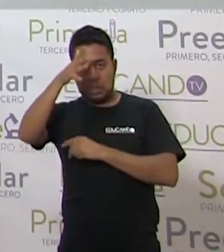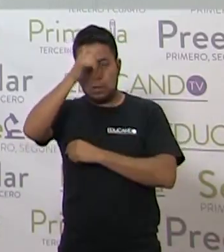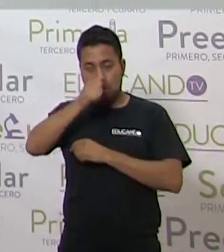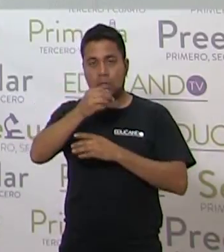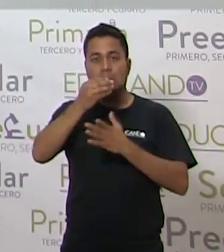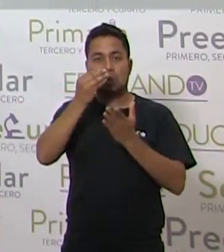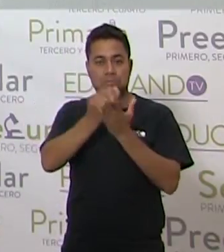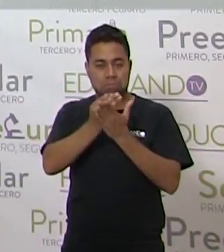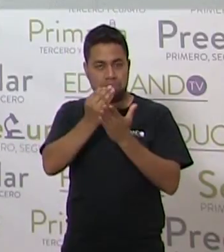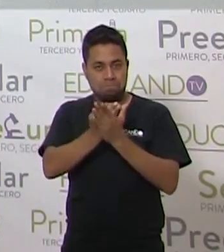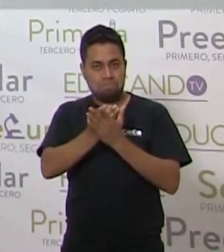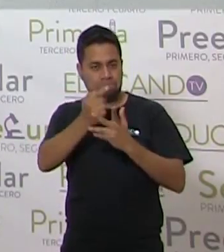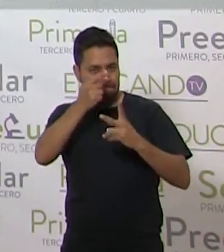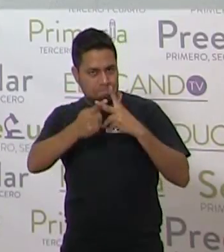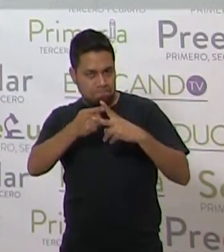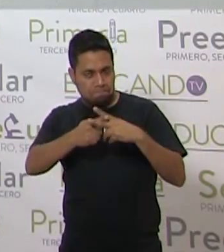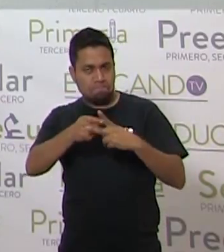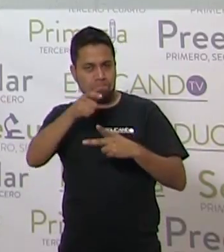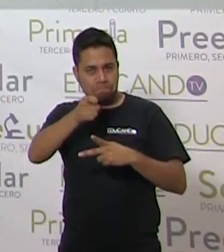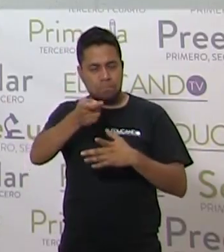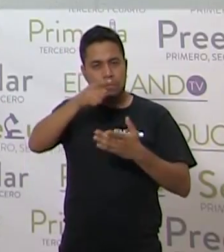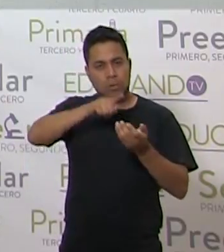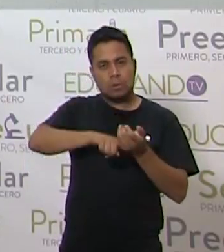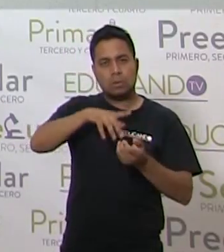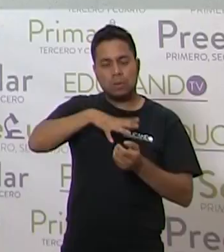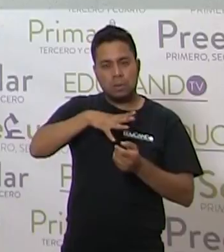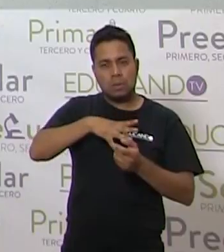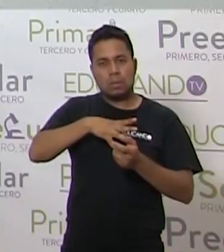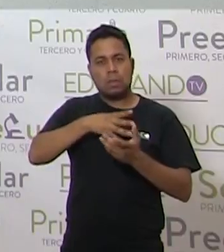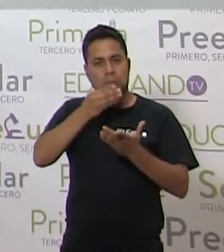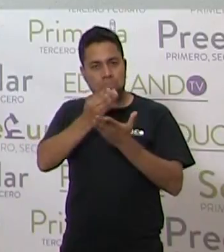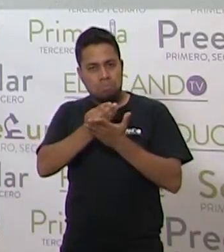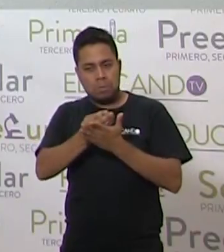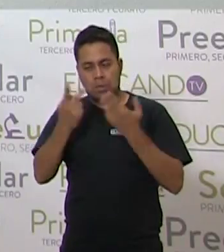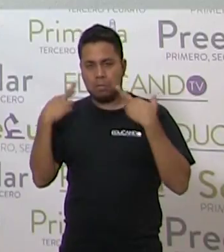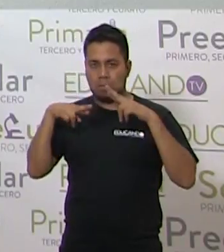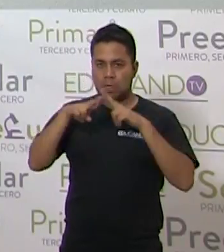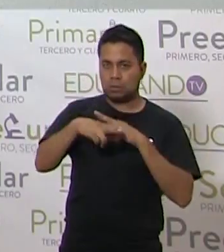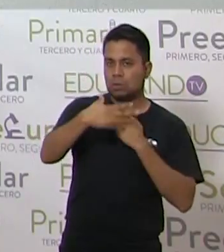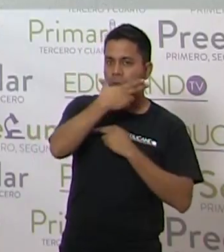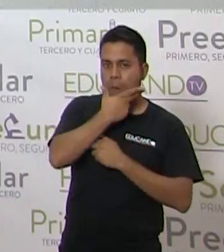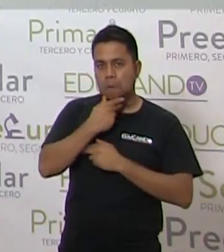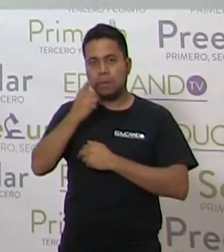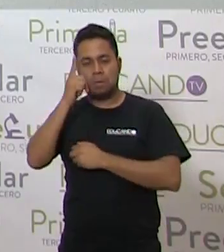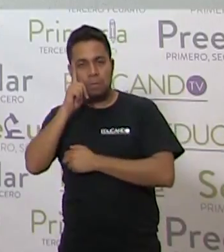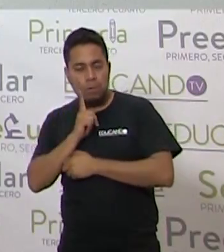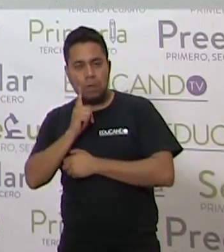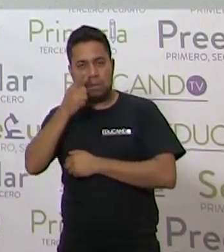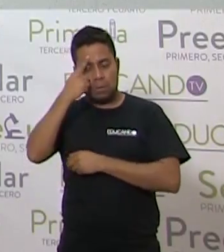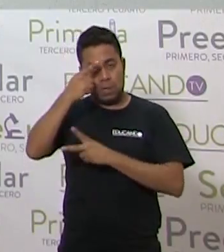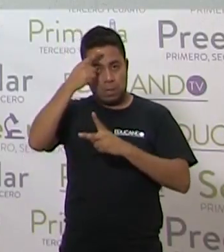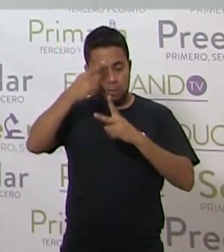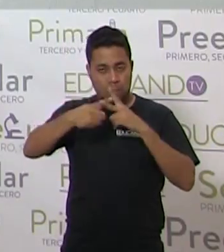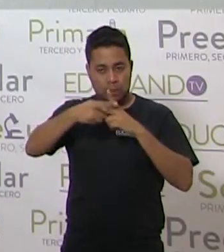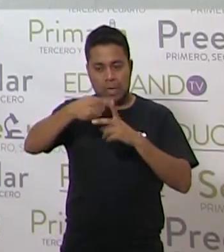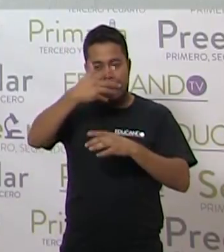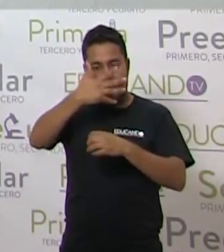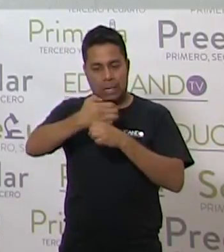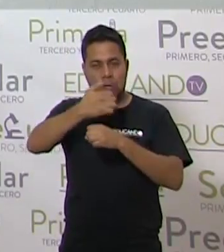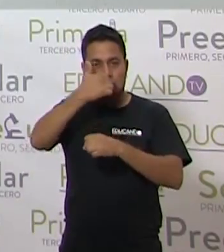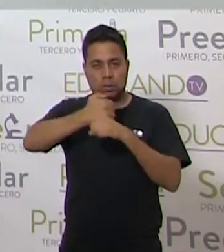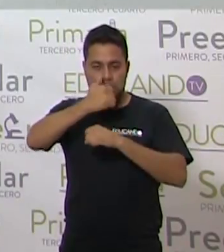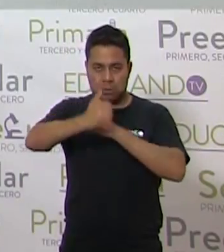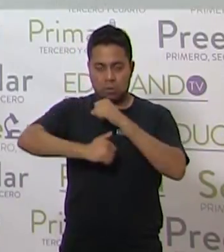temas están también o se desarrollan a partir de los contenidos que ves con tu maestro con tu maestra en Desafíos matemáticos de quinto y sexto